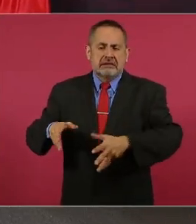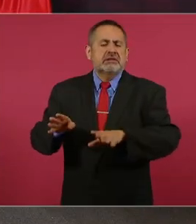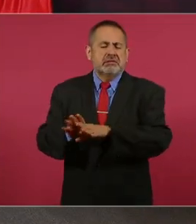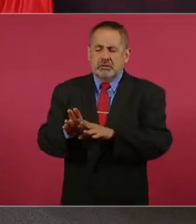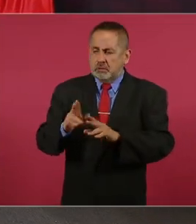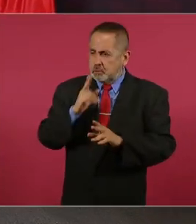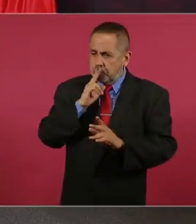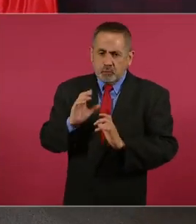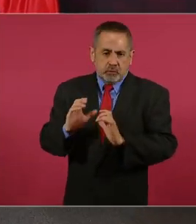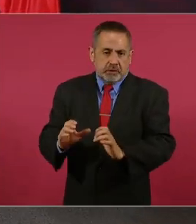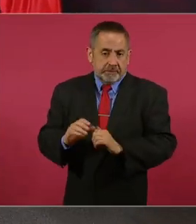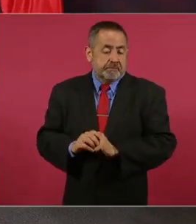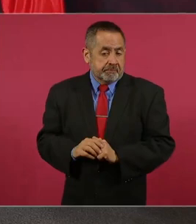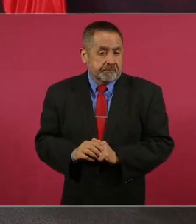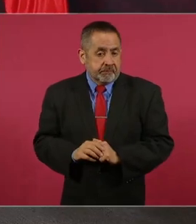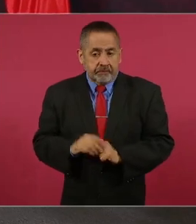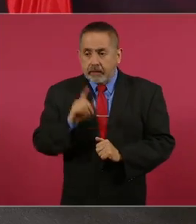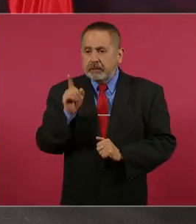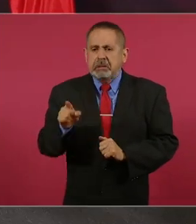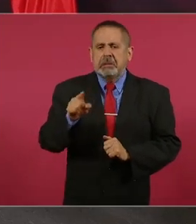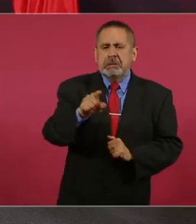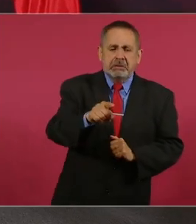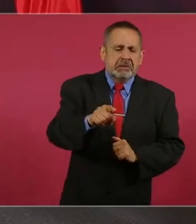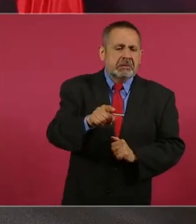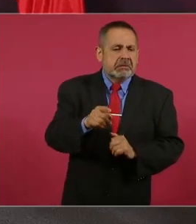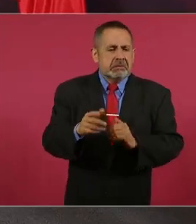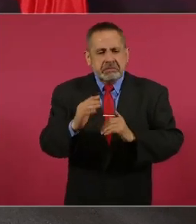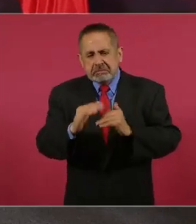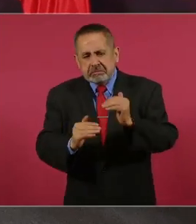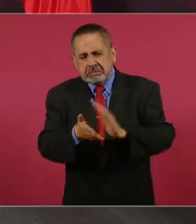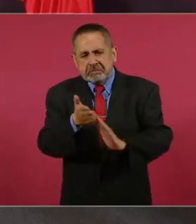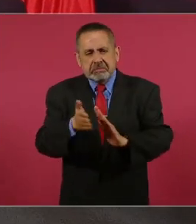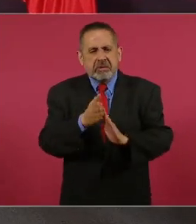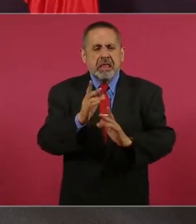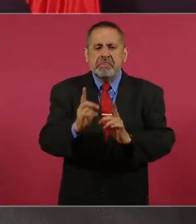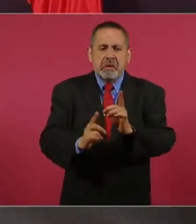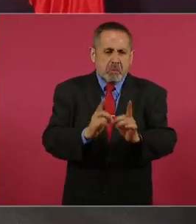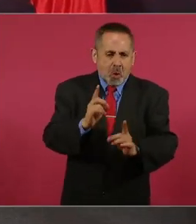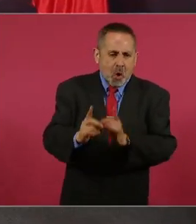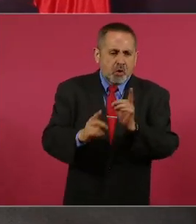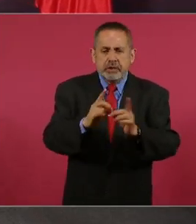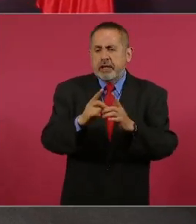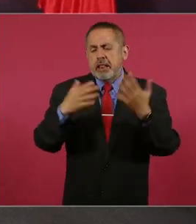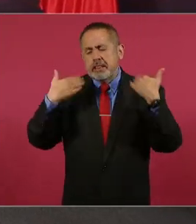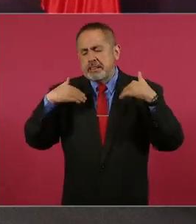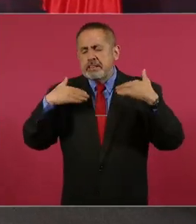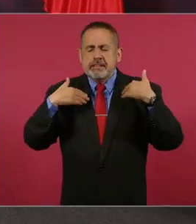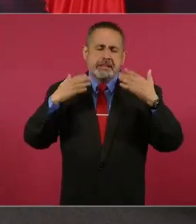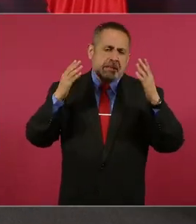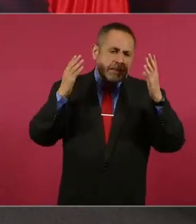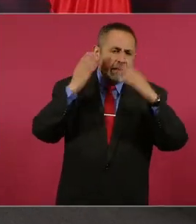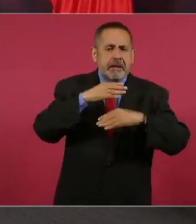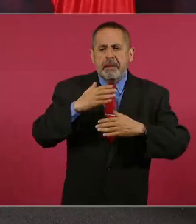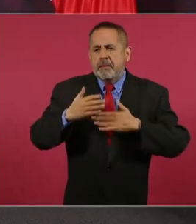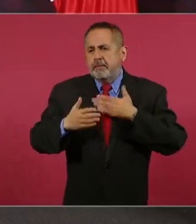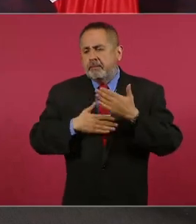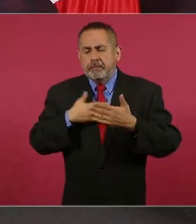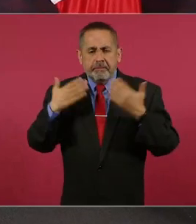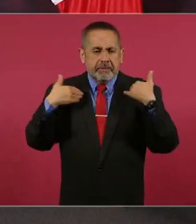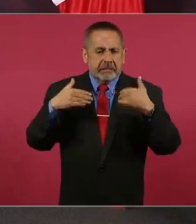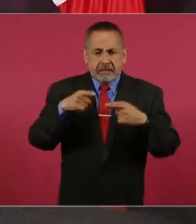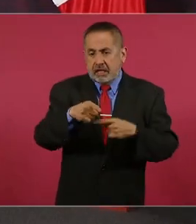están construyendo espacios para el deporte y la recreación. Aquí está el arquitecto,